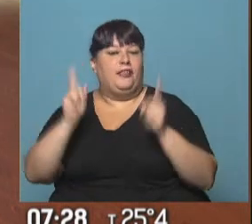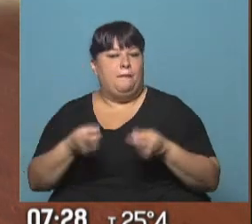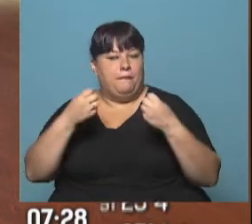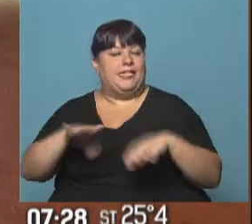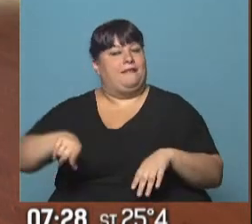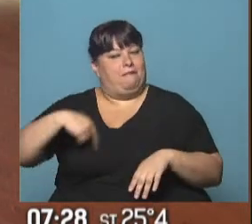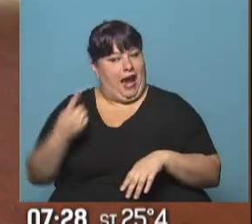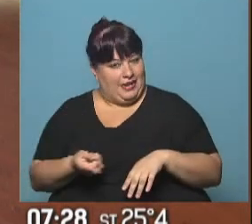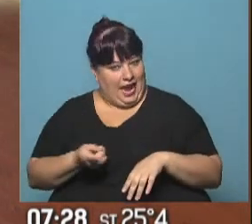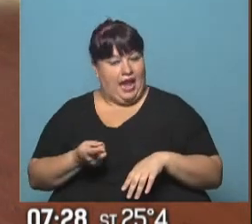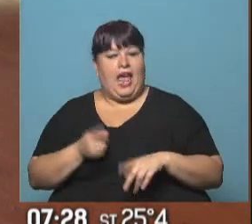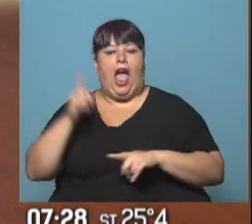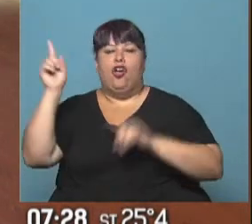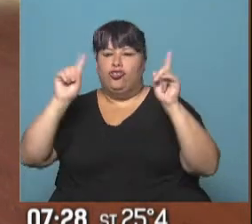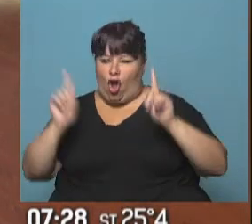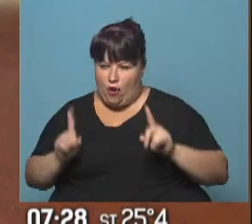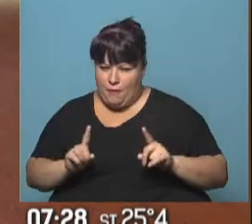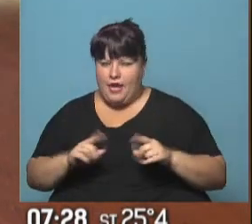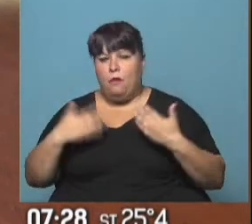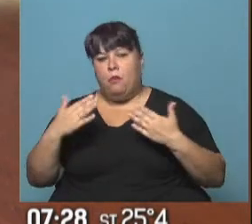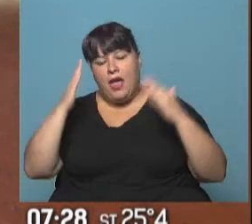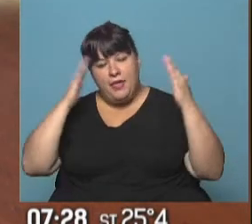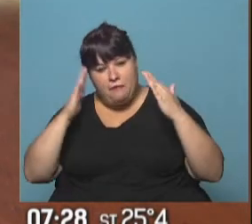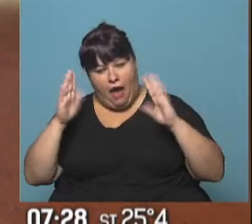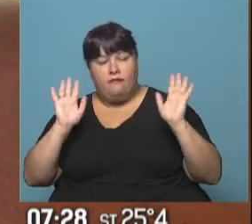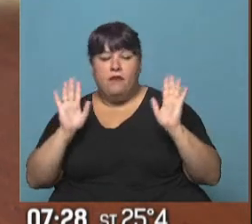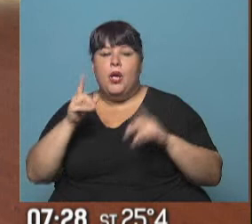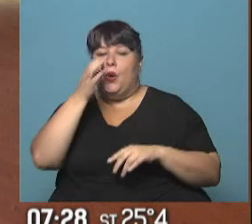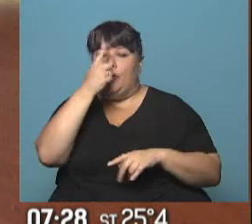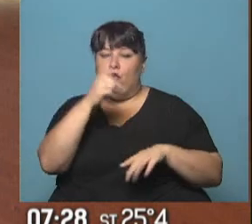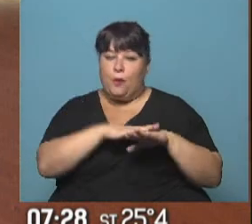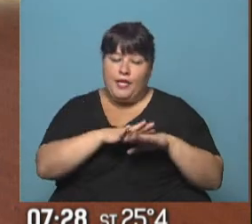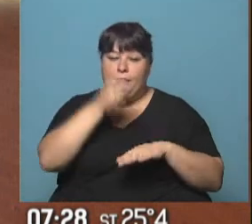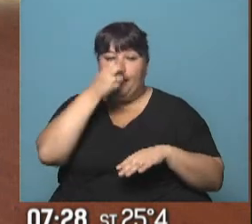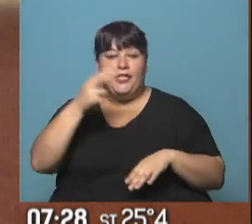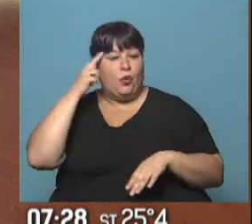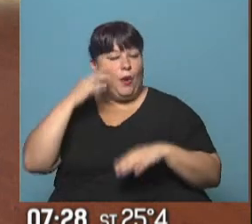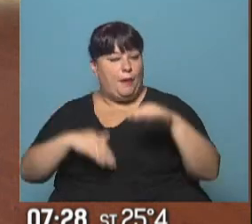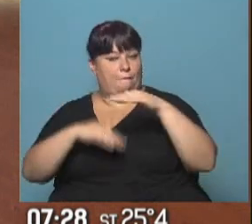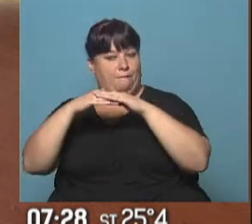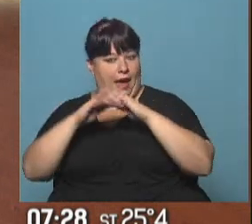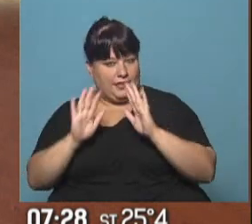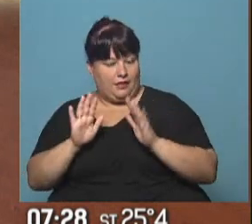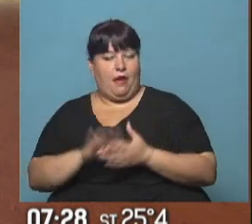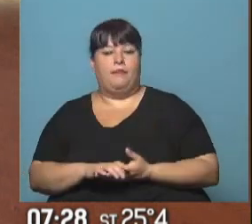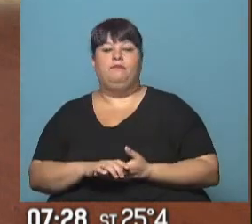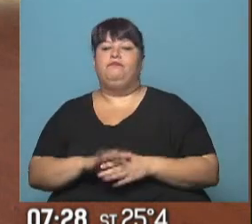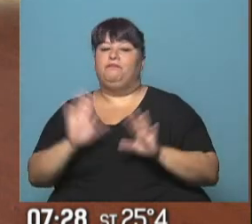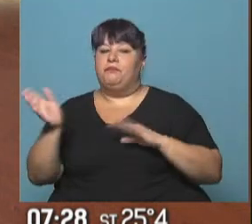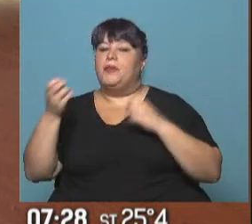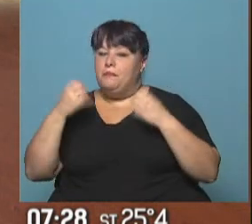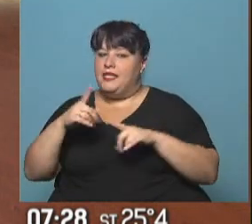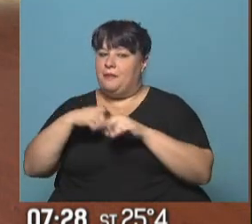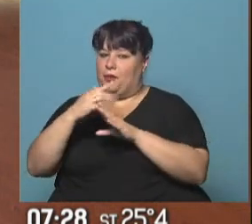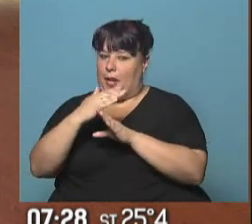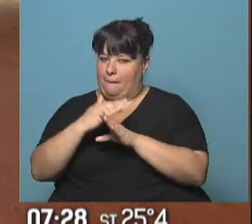partir de mañana, generando algunas tormentas. Algunas pueden ser localmente fuertes. Con 21 grados de mínima, 29 grados será la temperatura máxima. Ya comienza a